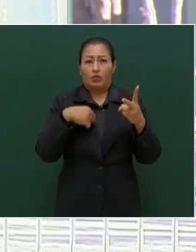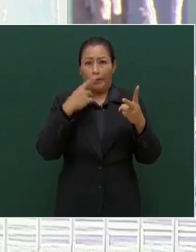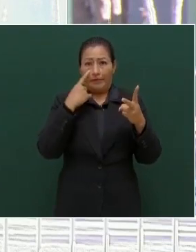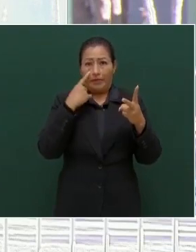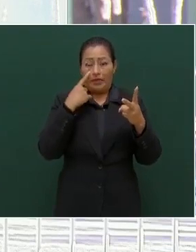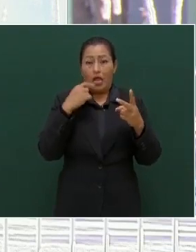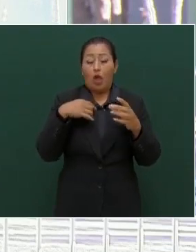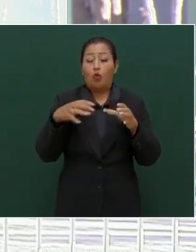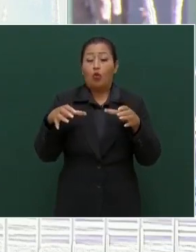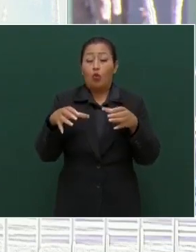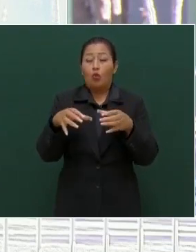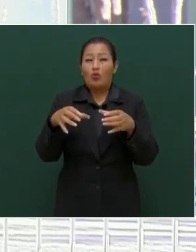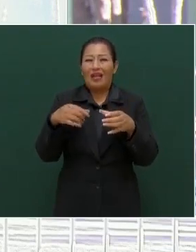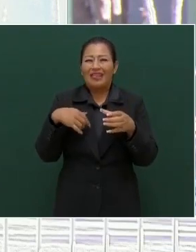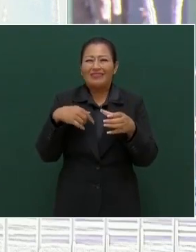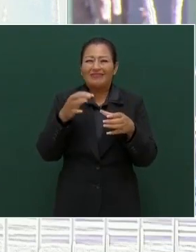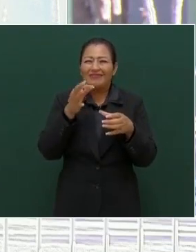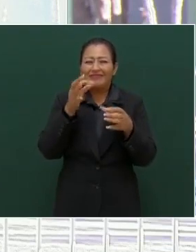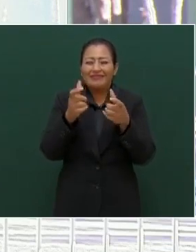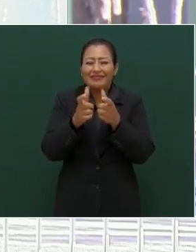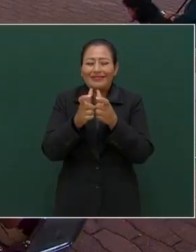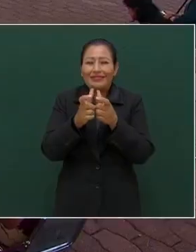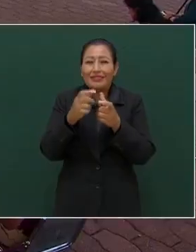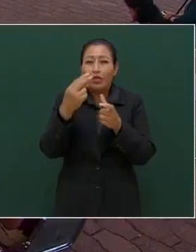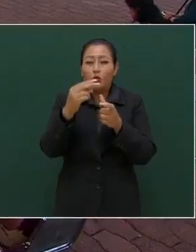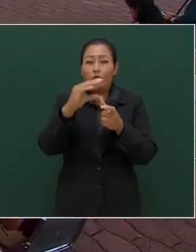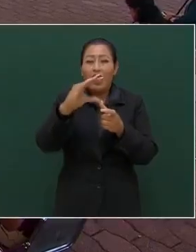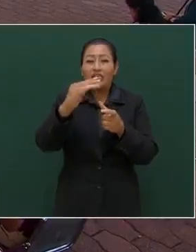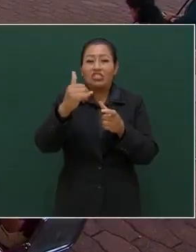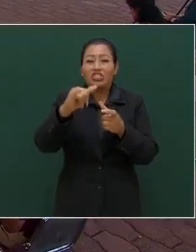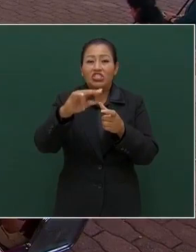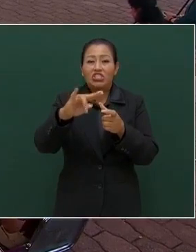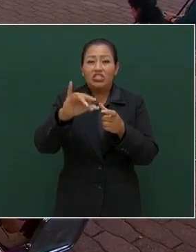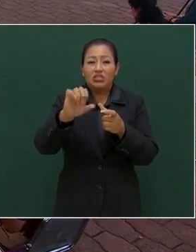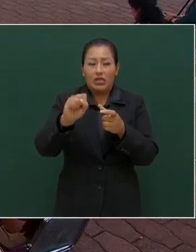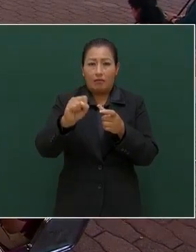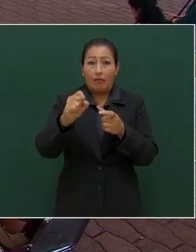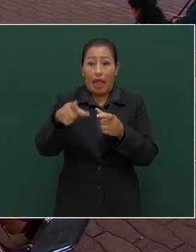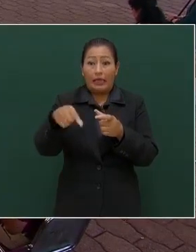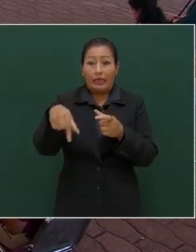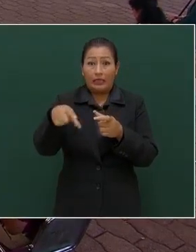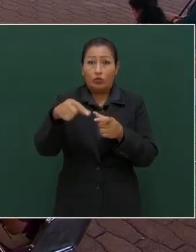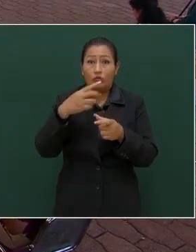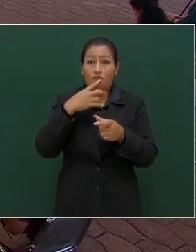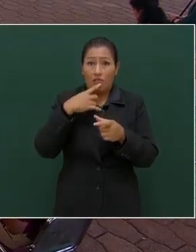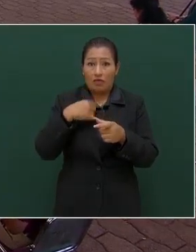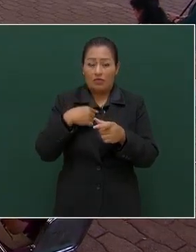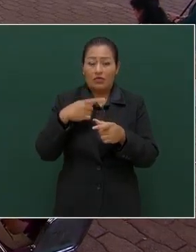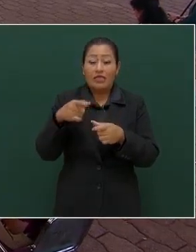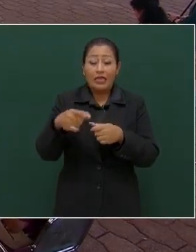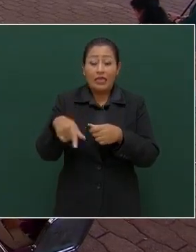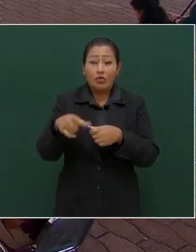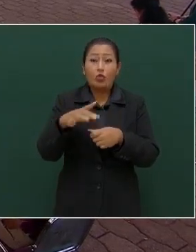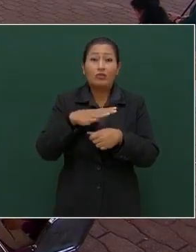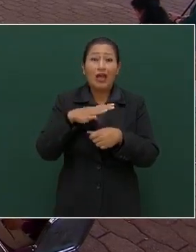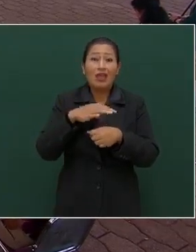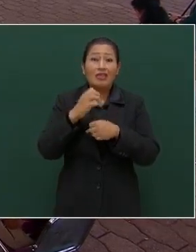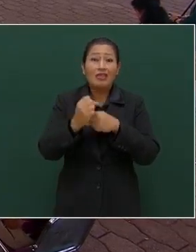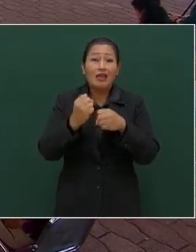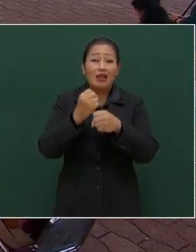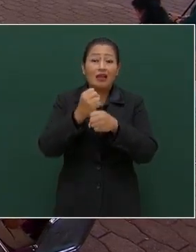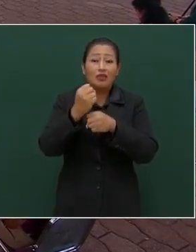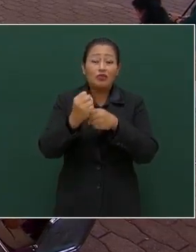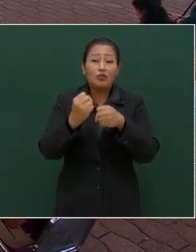una comunidad muy pequeña de Guatabampo que se llama La China, me dicen que tienen años, décadas